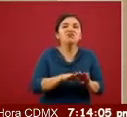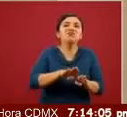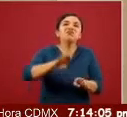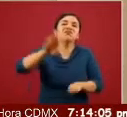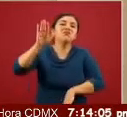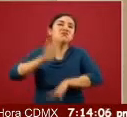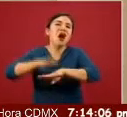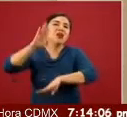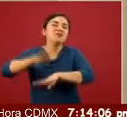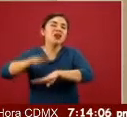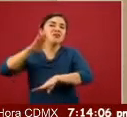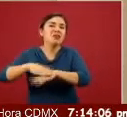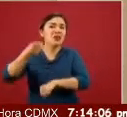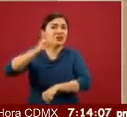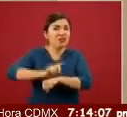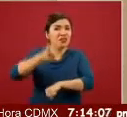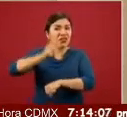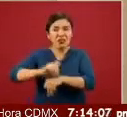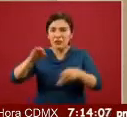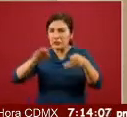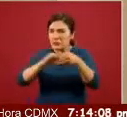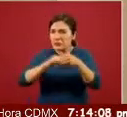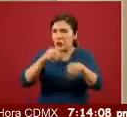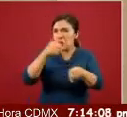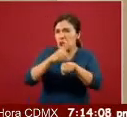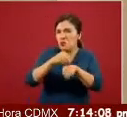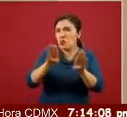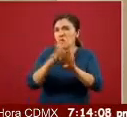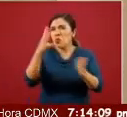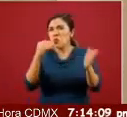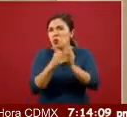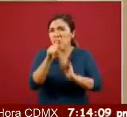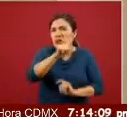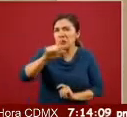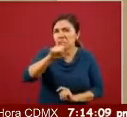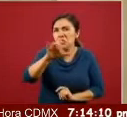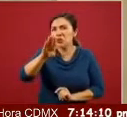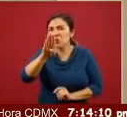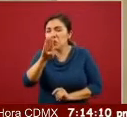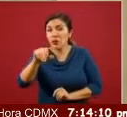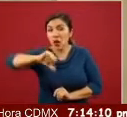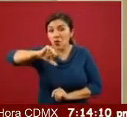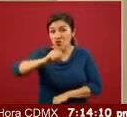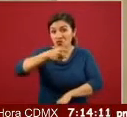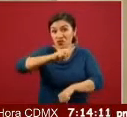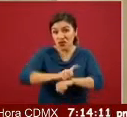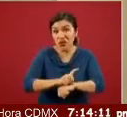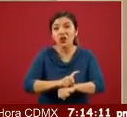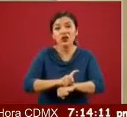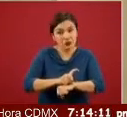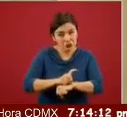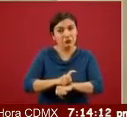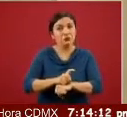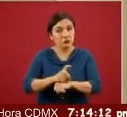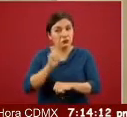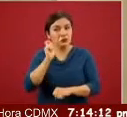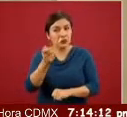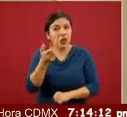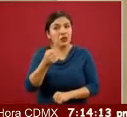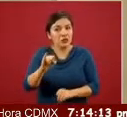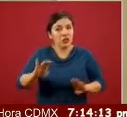cada día alrededor de estos números, 4.790 para el día de hoy, pero más o menos hemos estado siempre